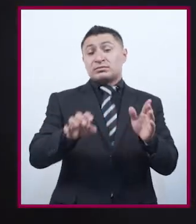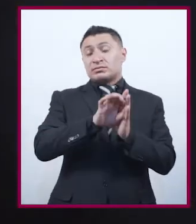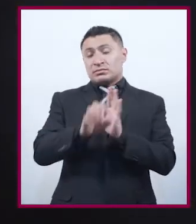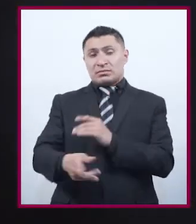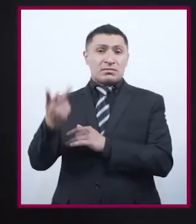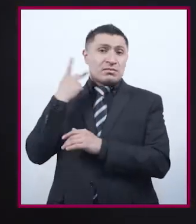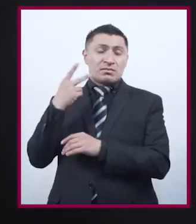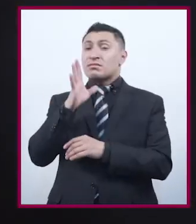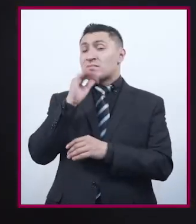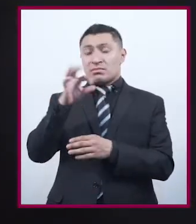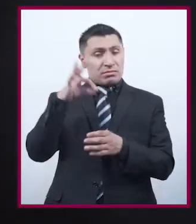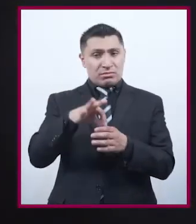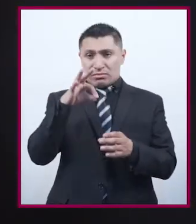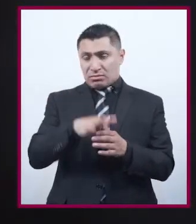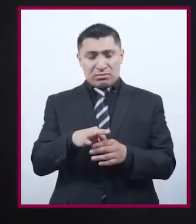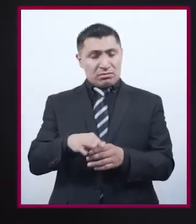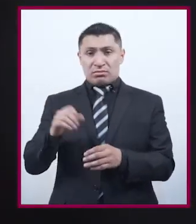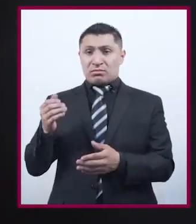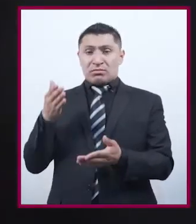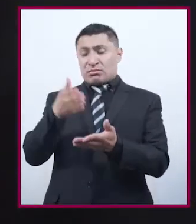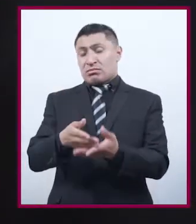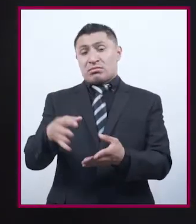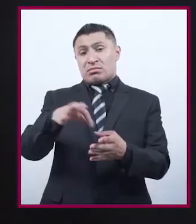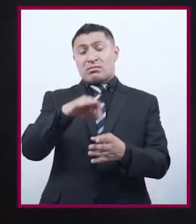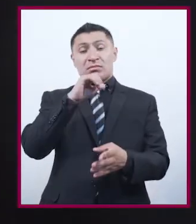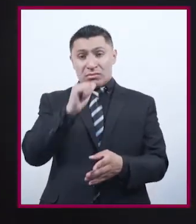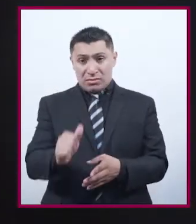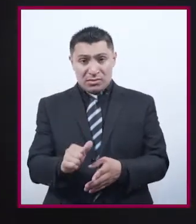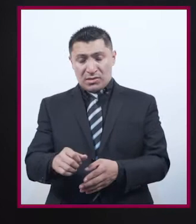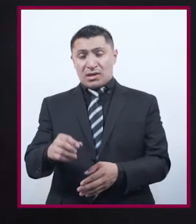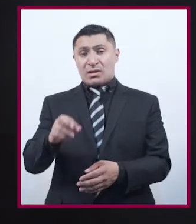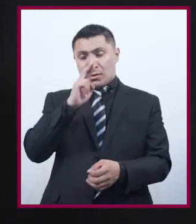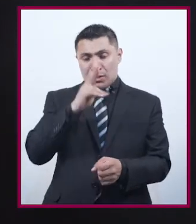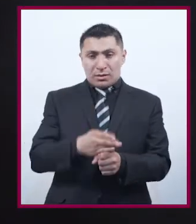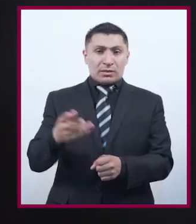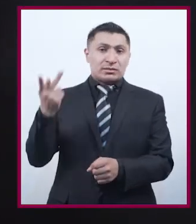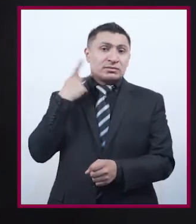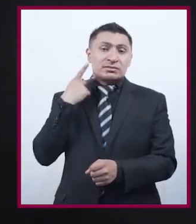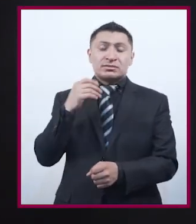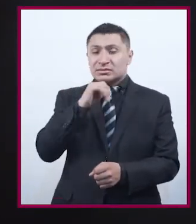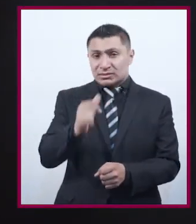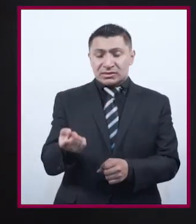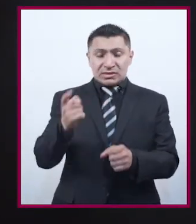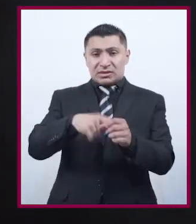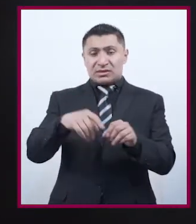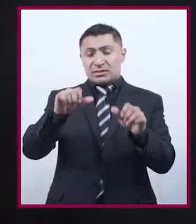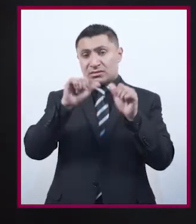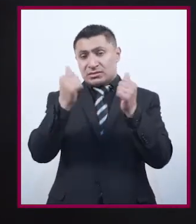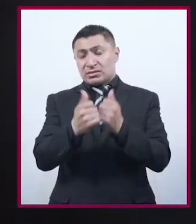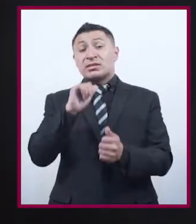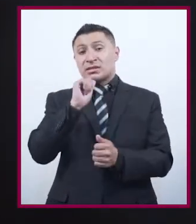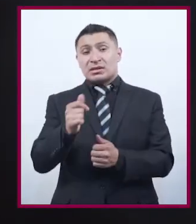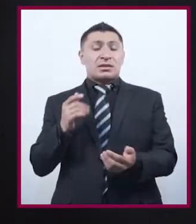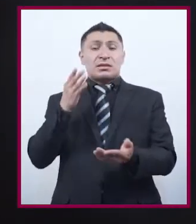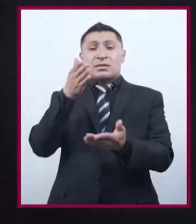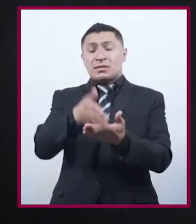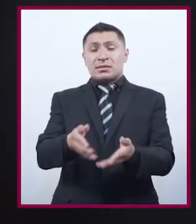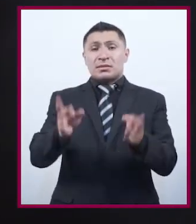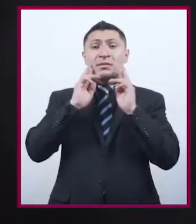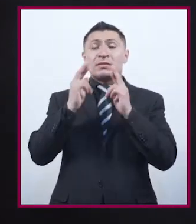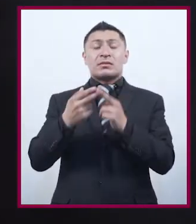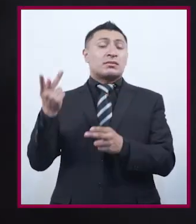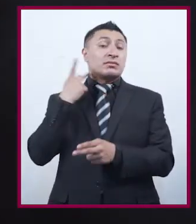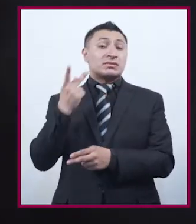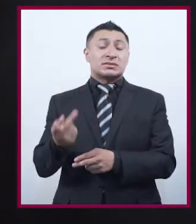podían votar, ni presentarse en elecciones, ni ocupar cargos públicos, ni afiliarse a organizaciones, ni asistir a reuniones